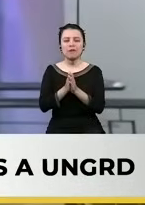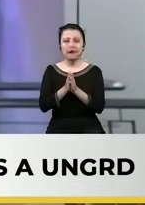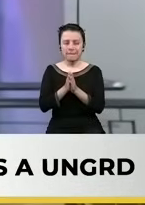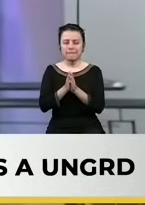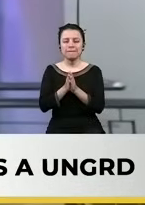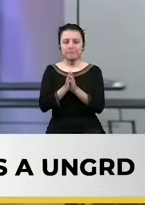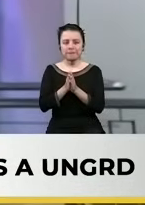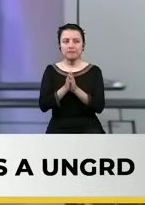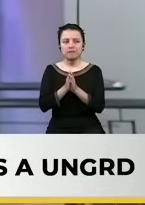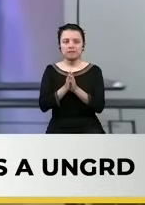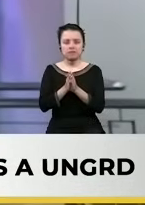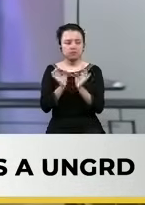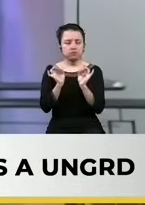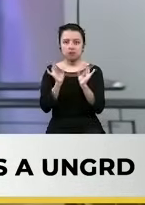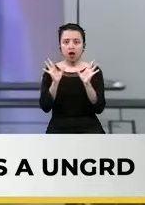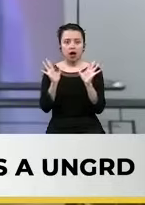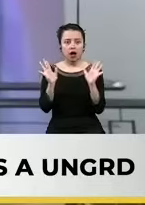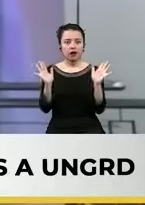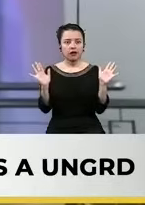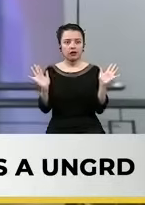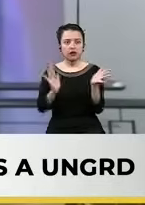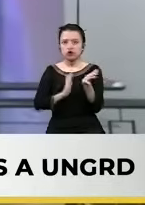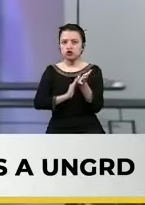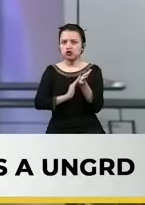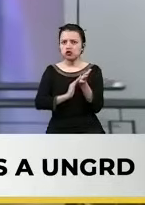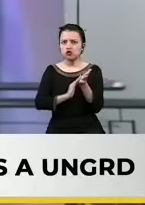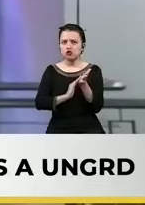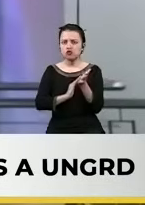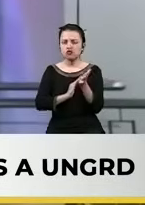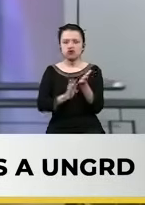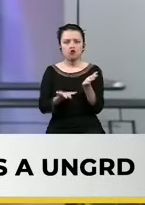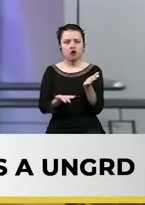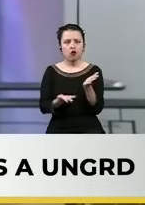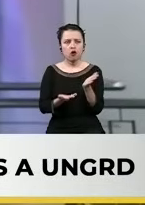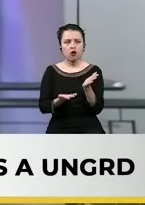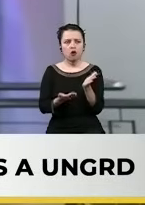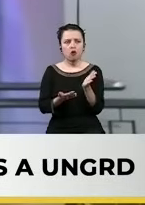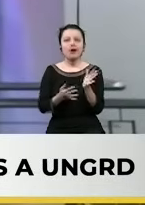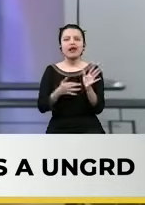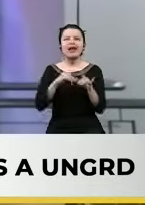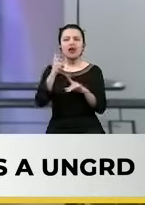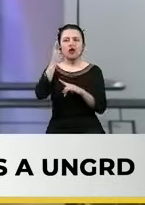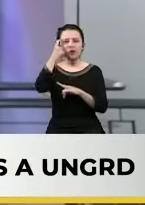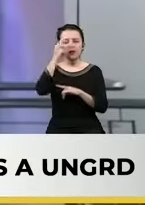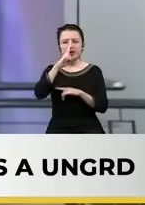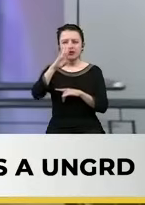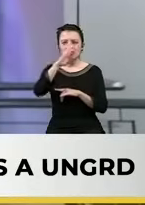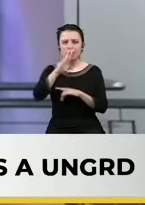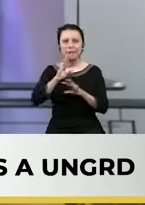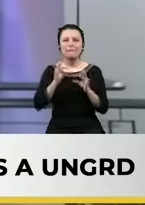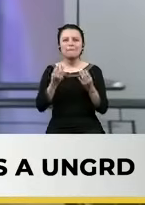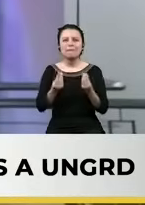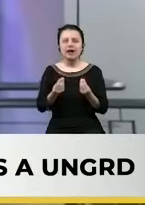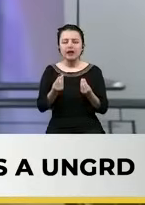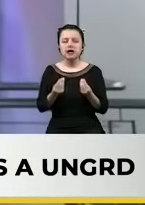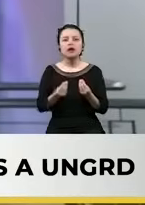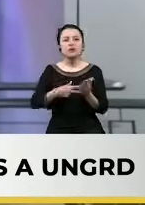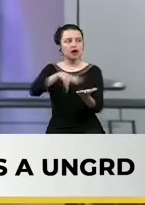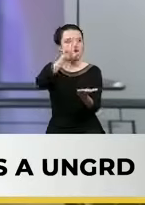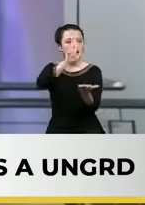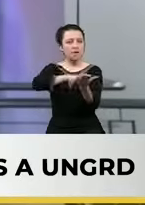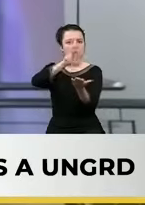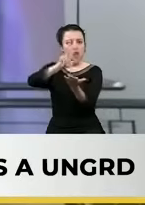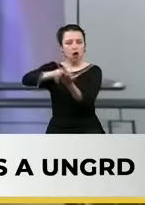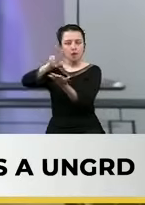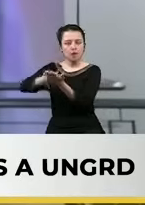se destraban mágicamente, se destraban todas esas dificultades que había tenido el gobierno nacional para aprobar estos